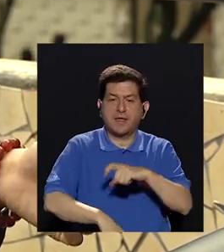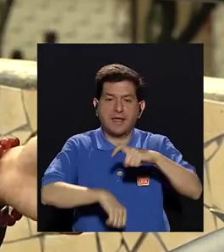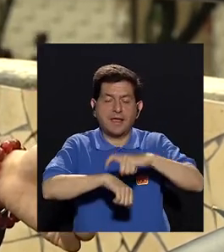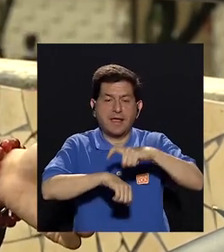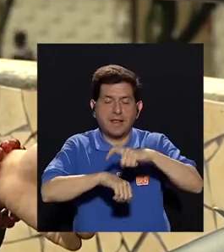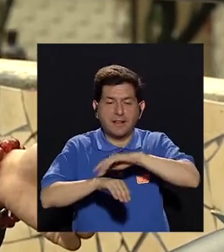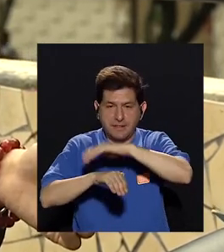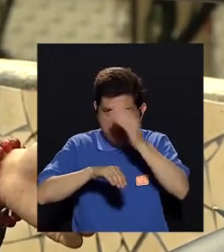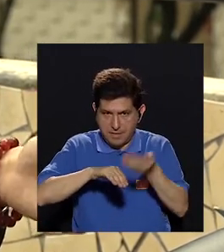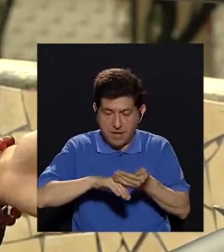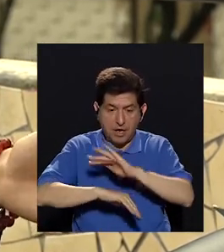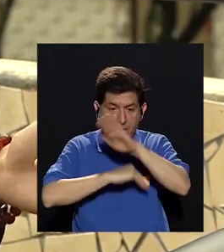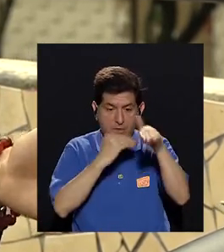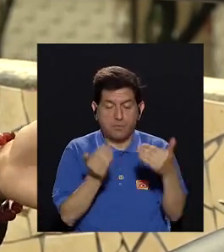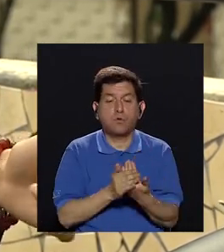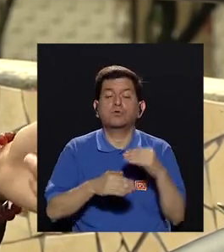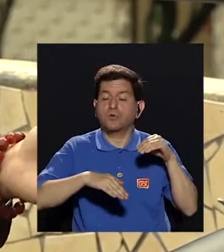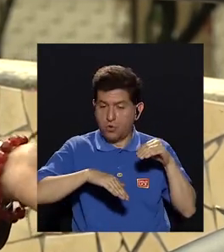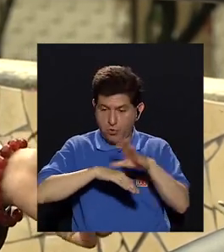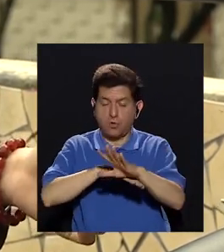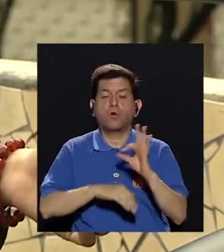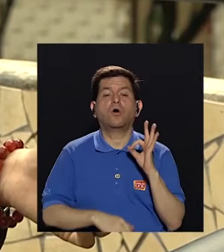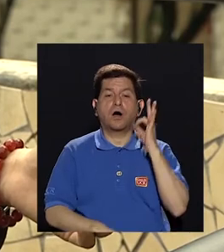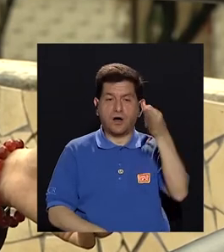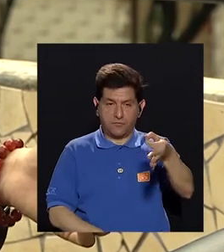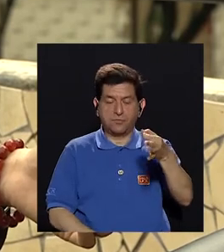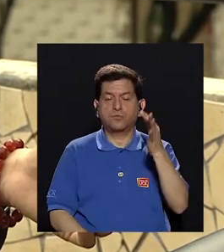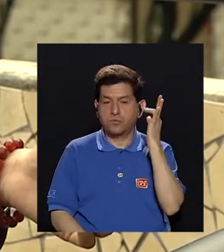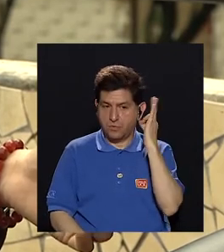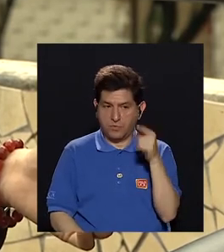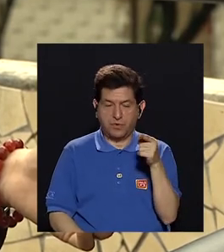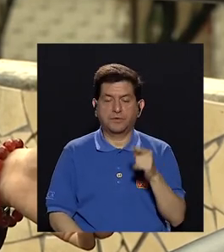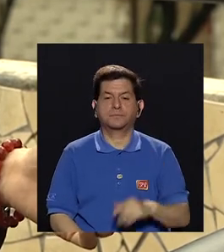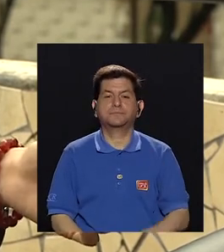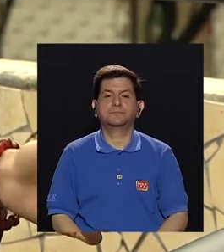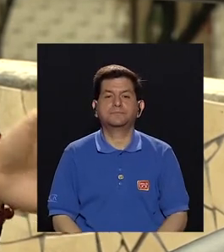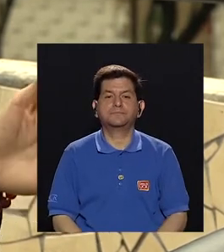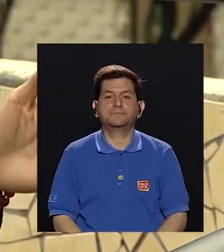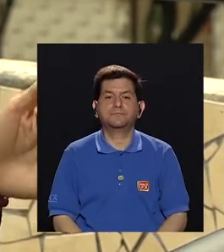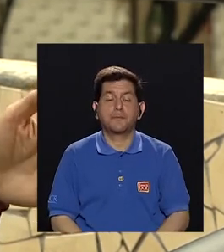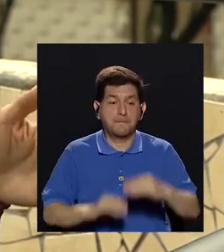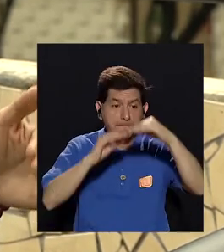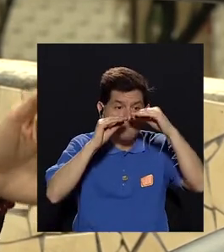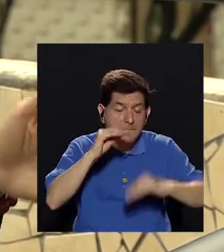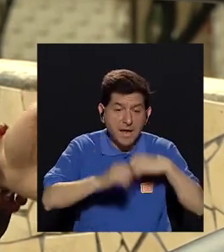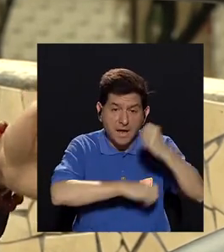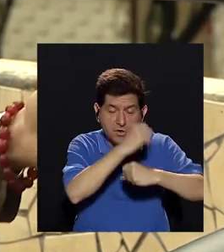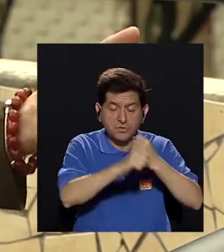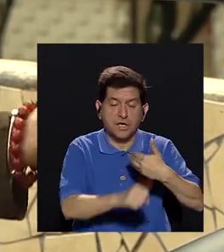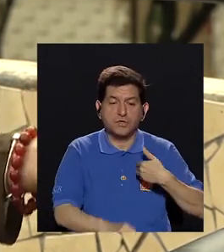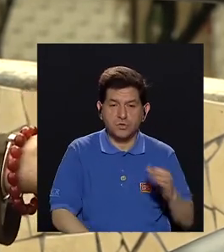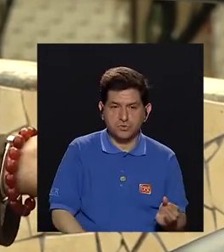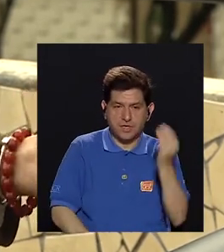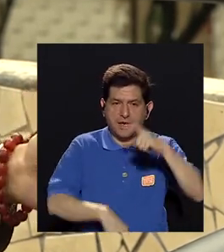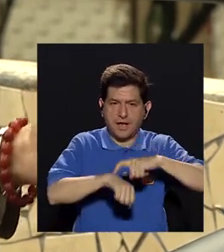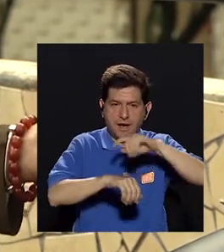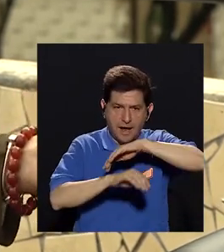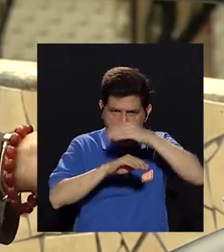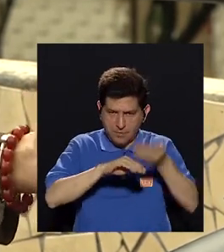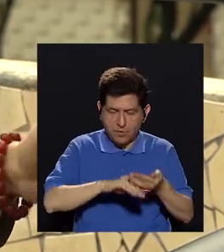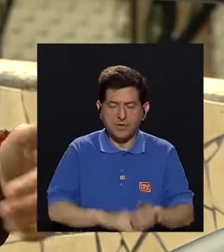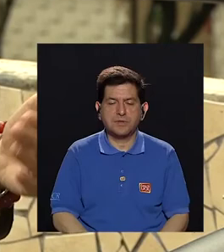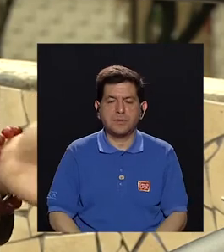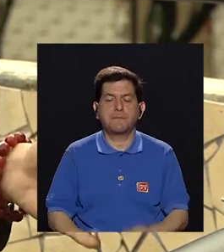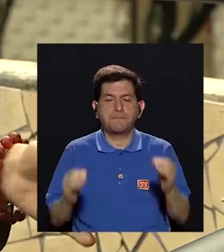hipertensivas durante el embarazo y todo eso sí puede tener secuelas a largo plazo en la muchacha. Entonces, cuanto menos edad tenga la adolescente, al momento